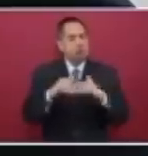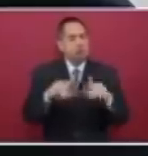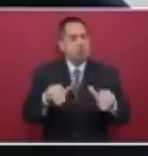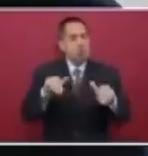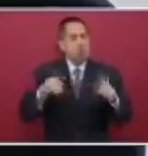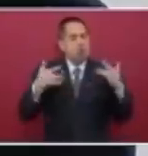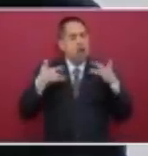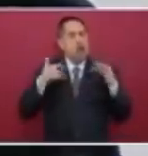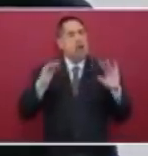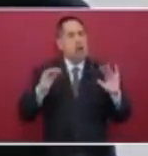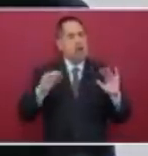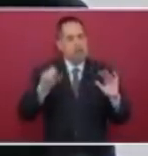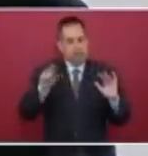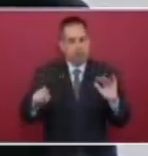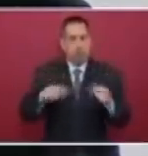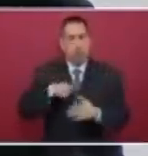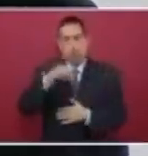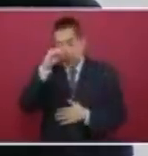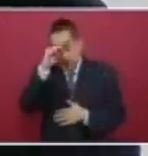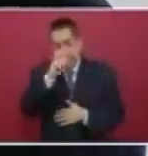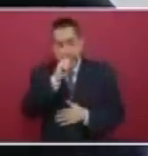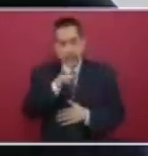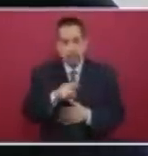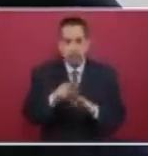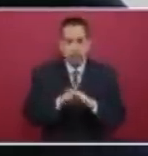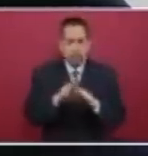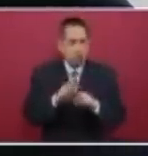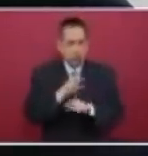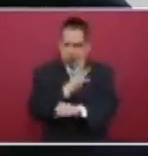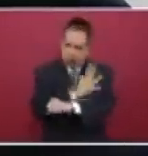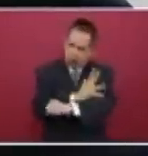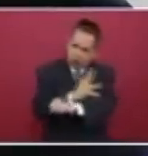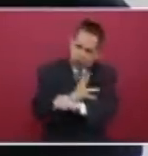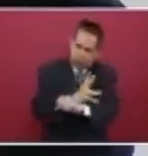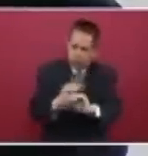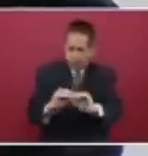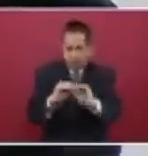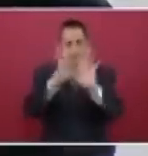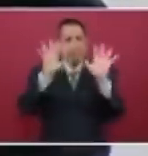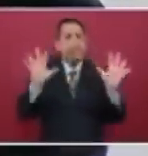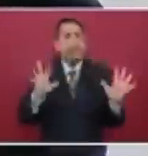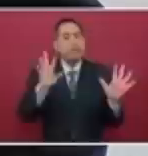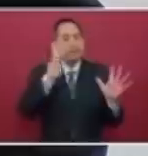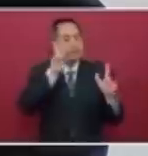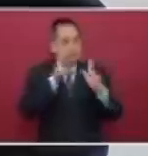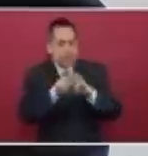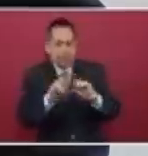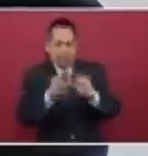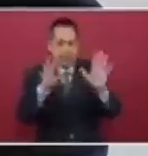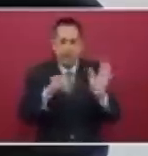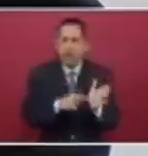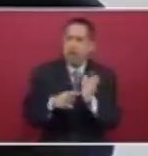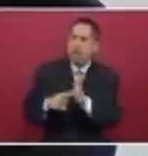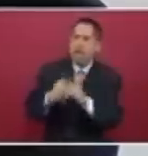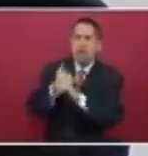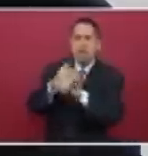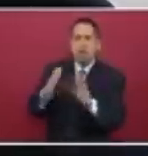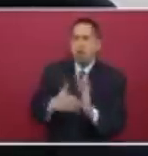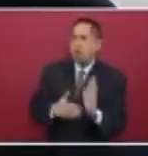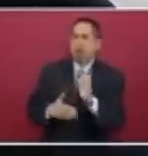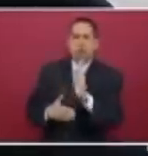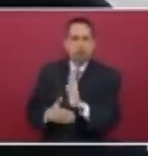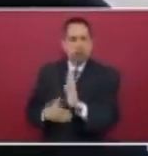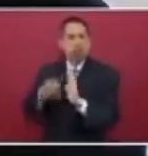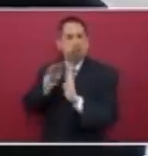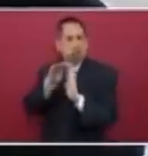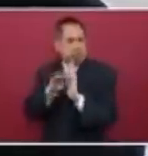y también partiendo de la máxima transparencia para poder hacer este informe dentro de